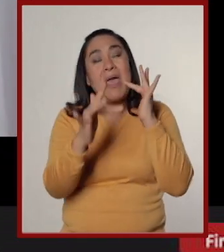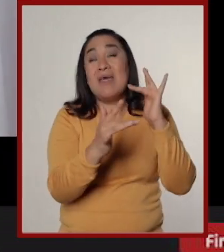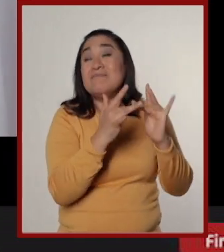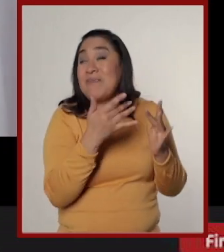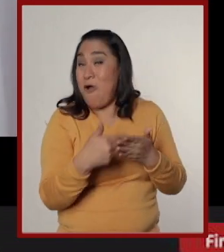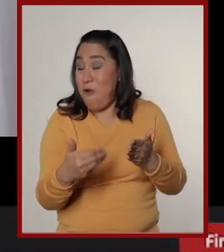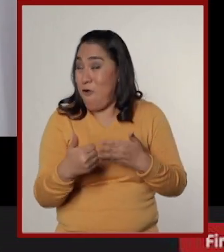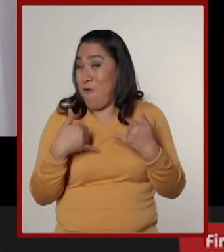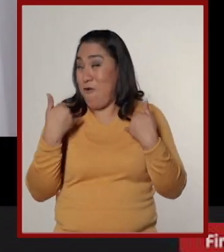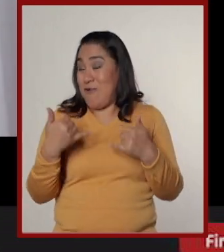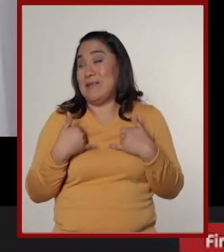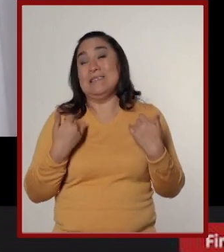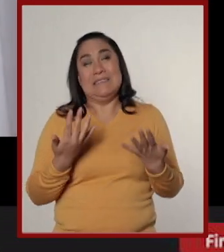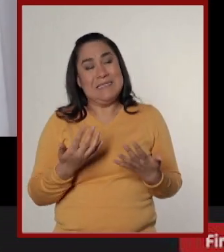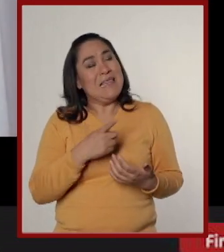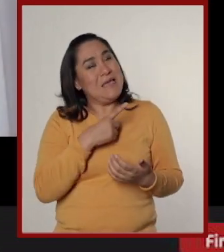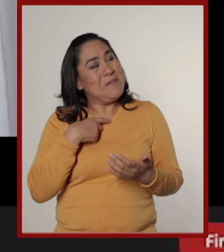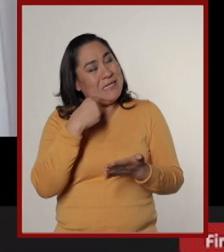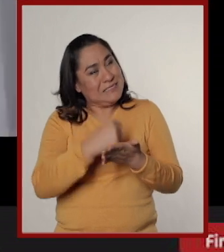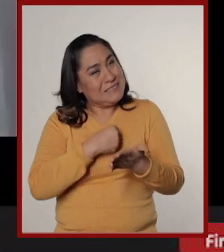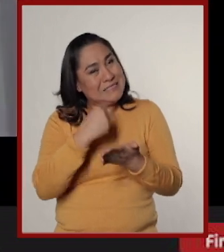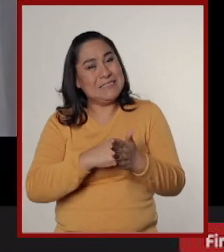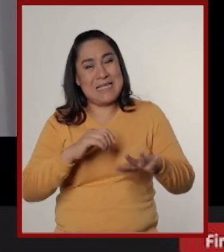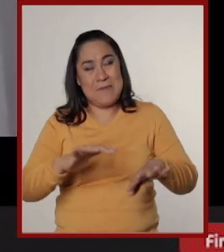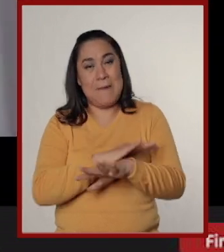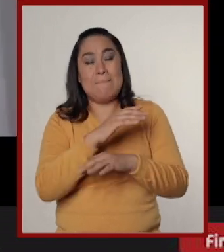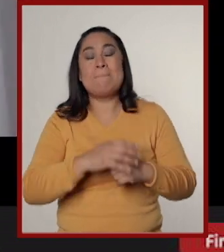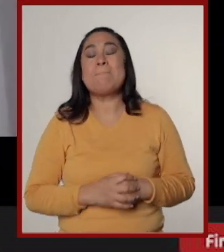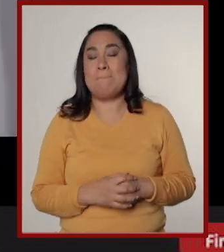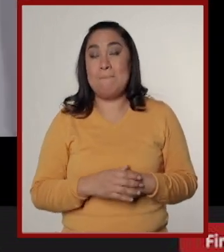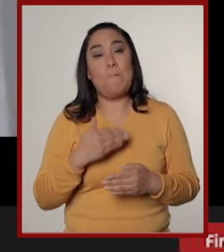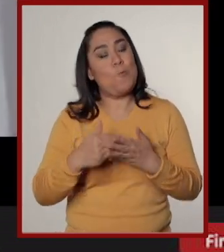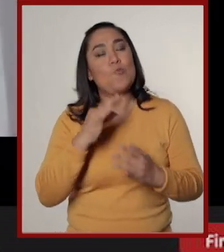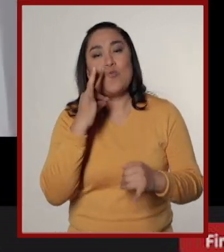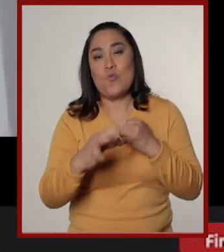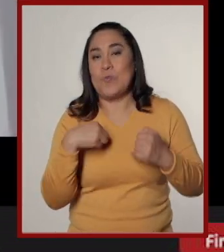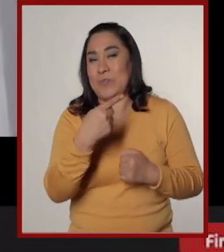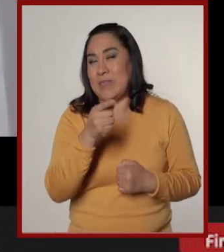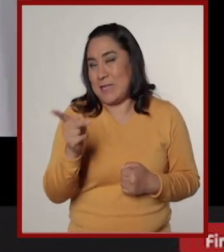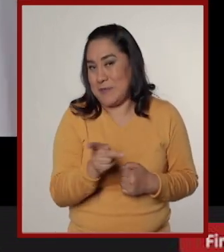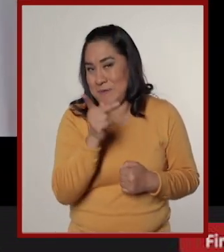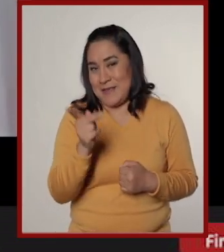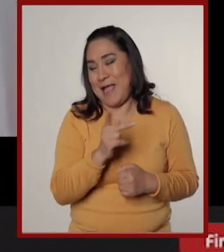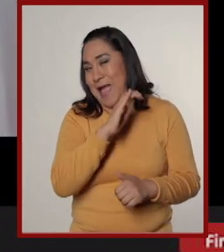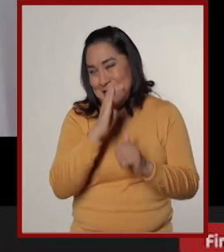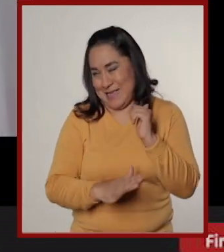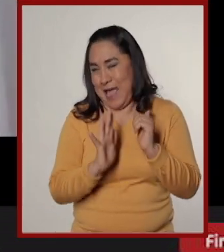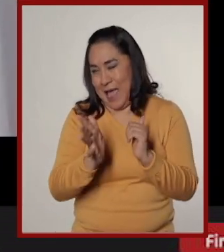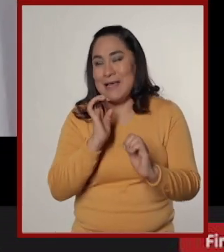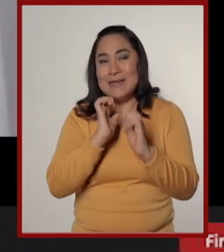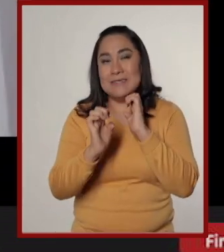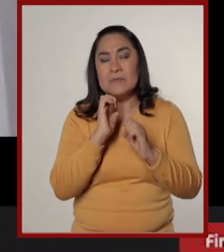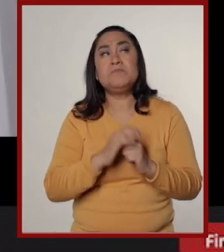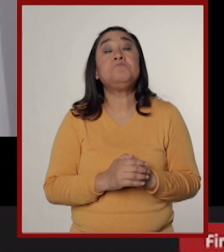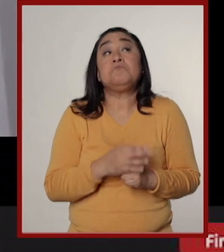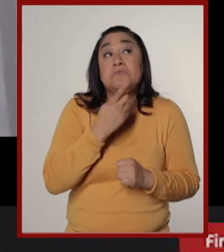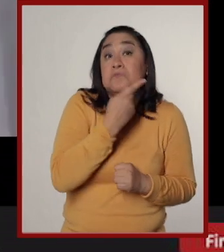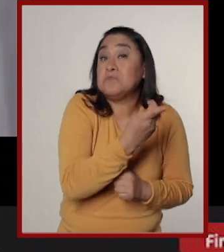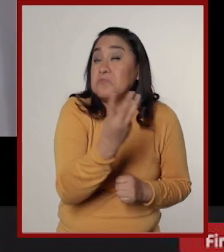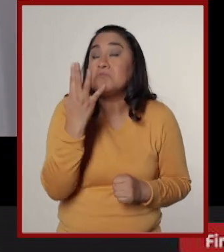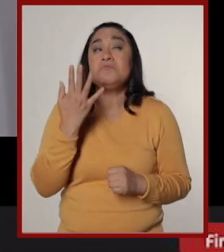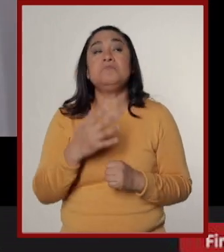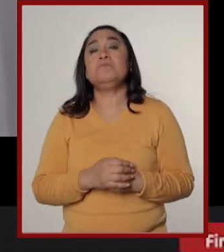pleito. ¿Qué opinas sobre este dicho popular? Pues mira, estoy totalmente de acuerdo, pero de repente me viene a